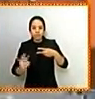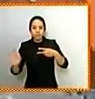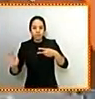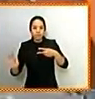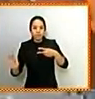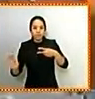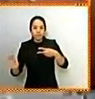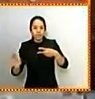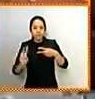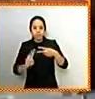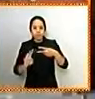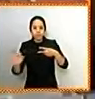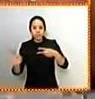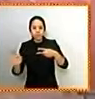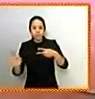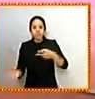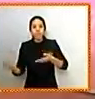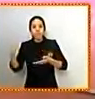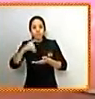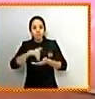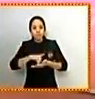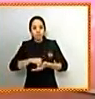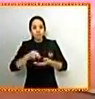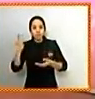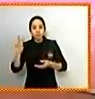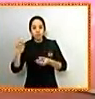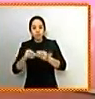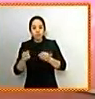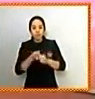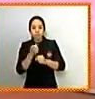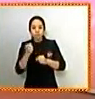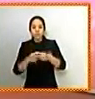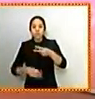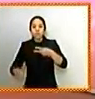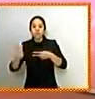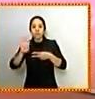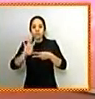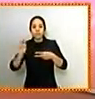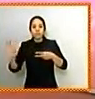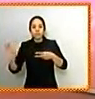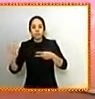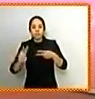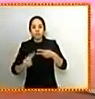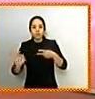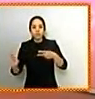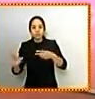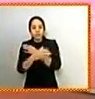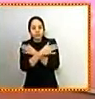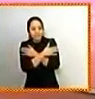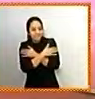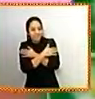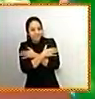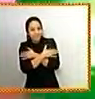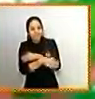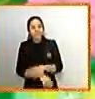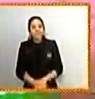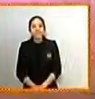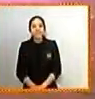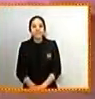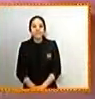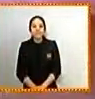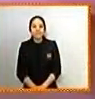9, segundo número ganador 29. Reitero los dos números ganadores 49 y 29. Felicidades.